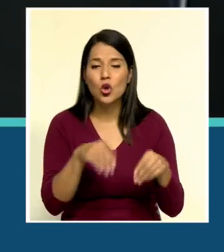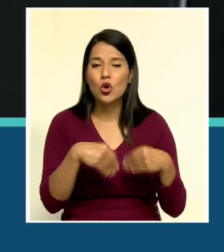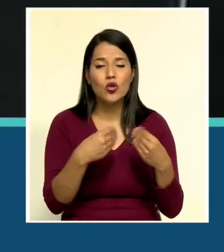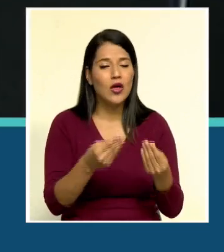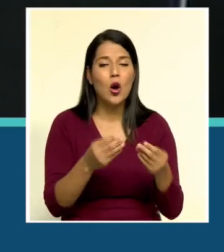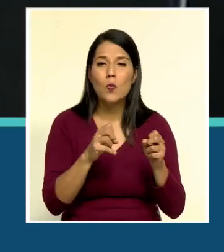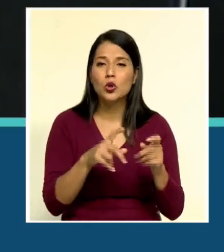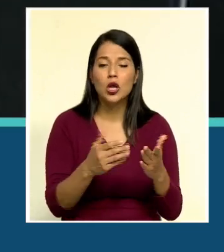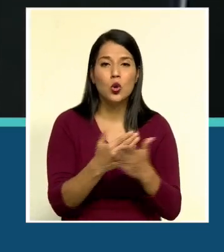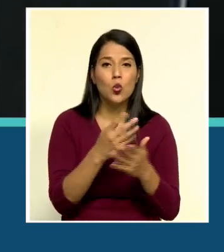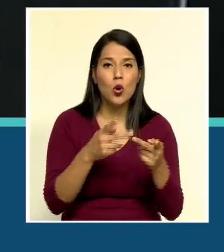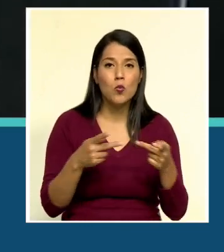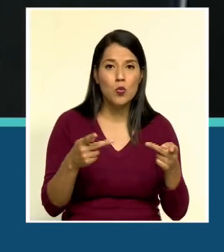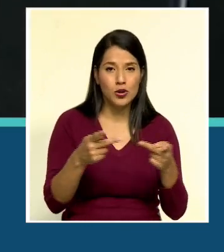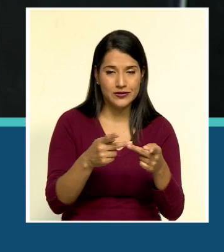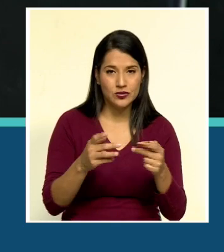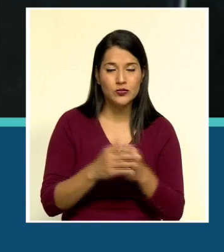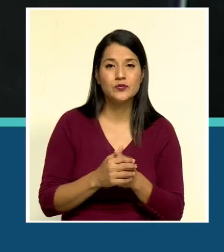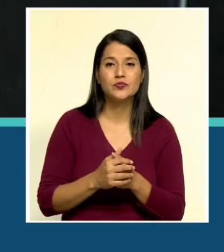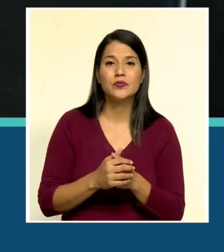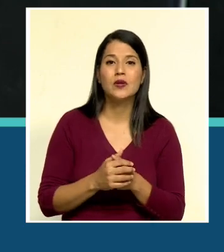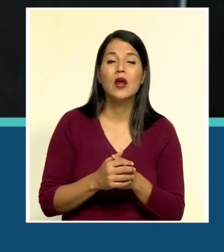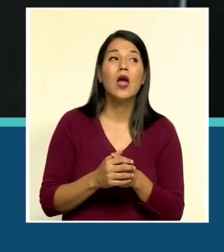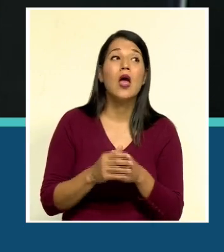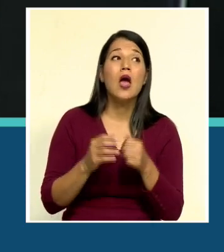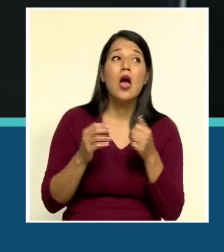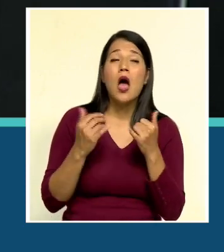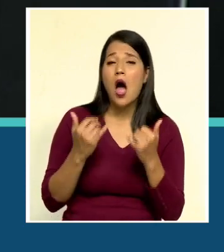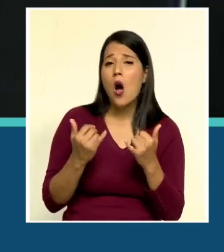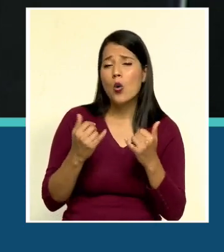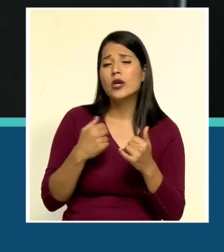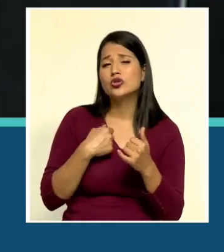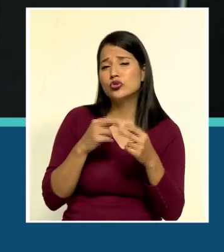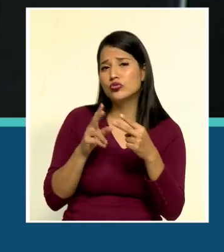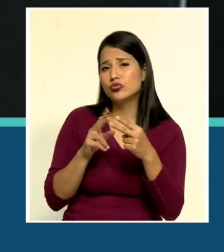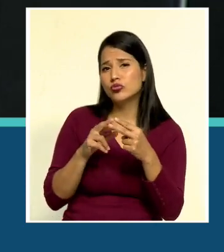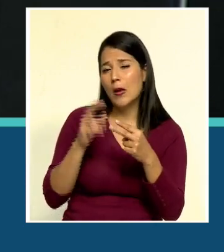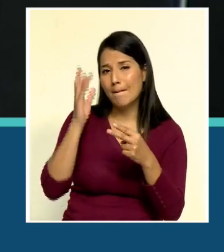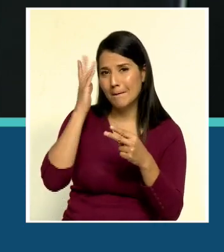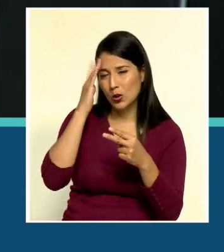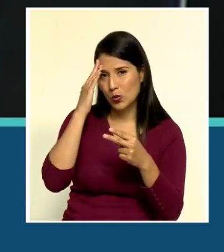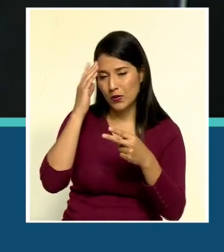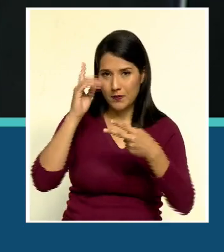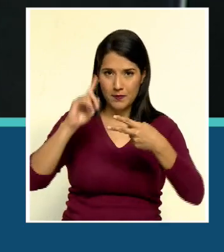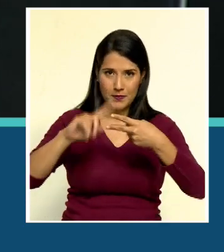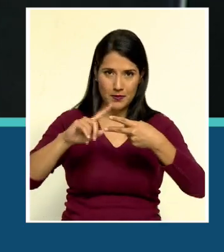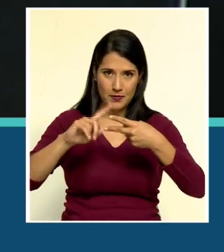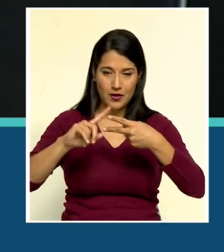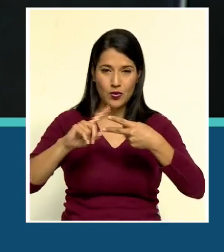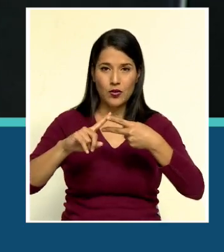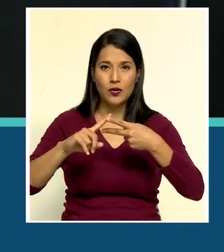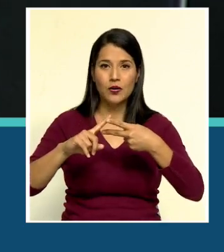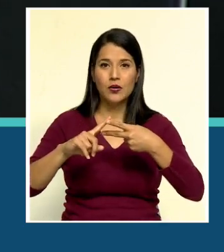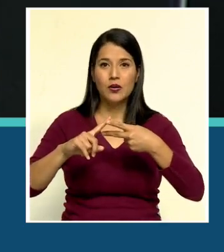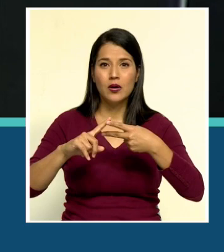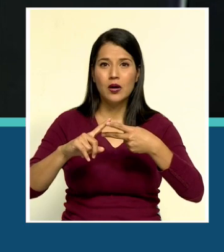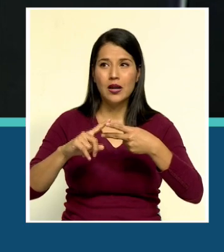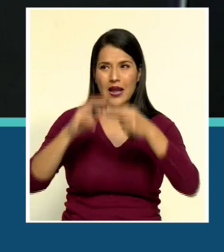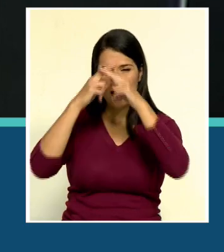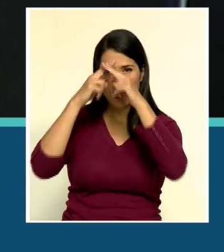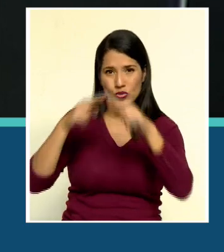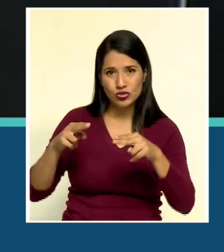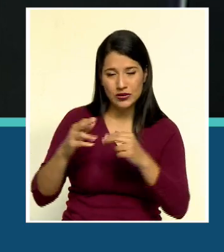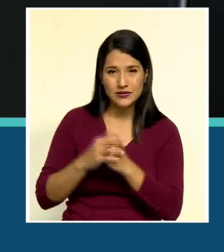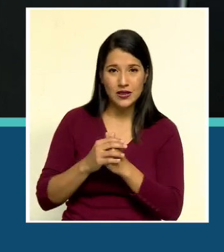de otras razones, pero hay dos cuestiones que me preocupan. Primero, la presunción de inocencia. Yo no